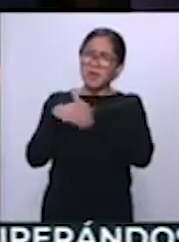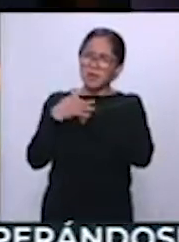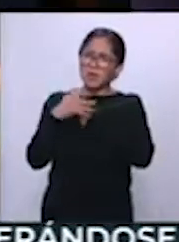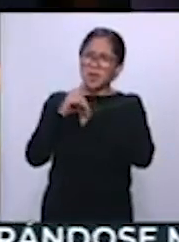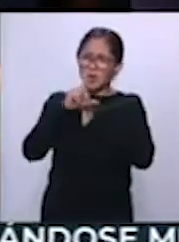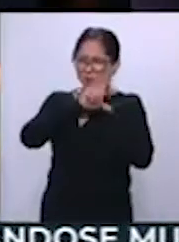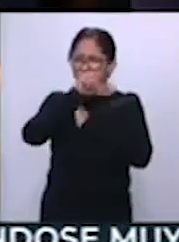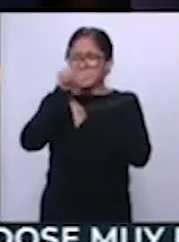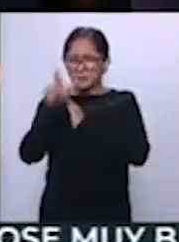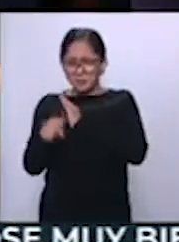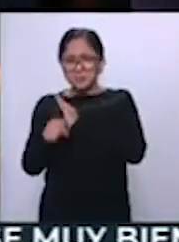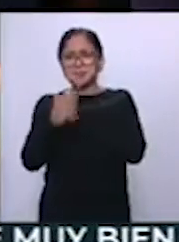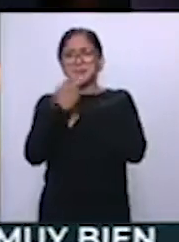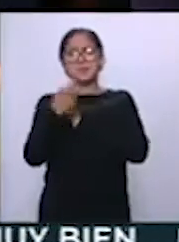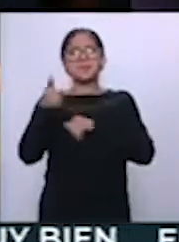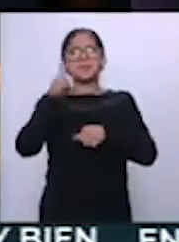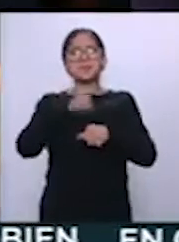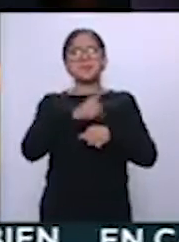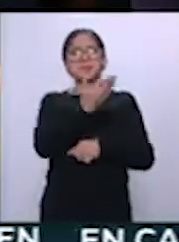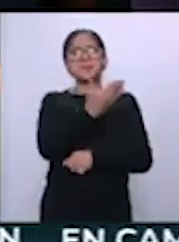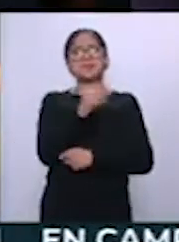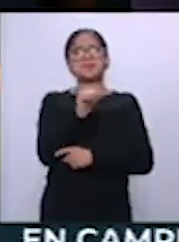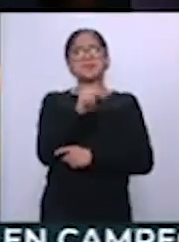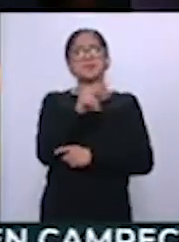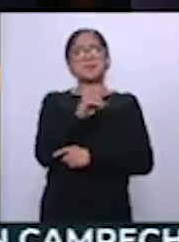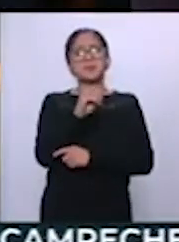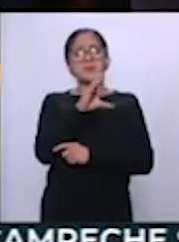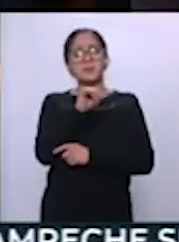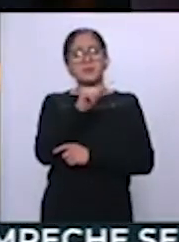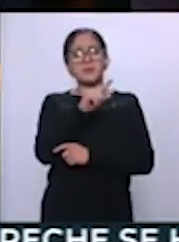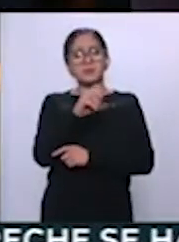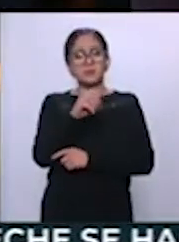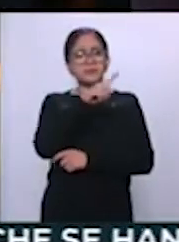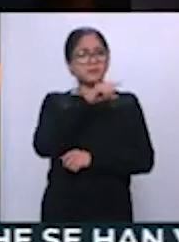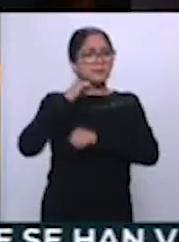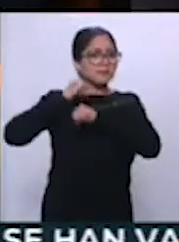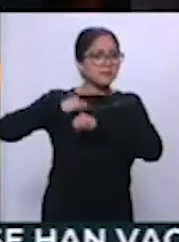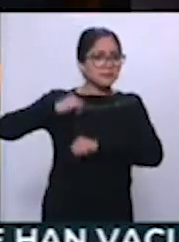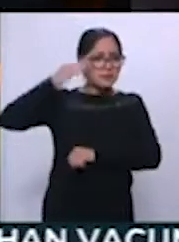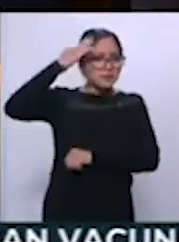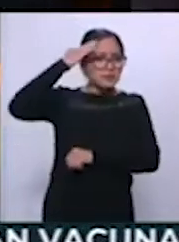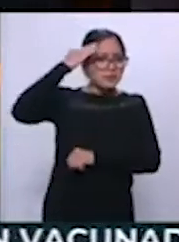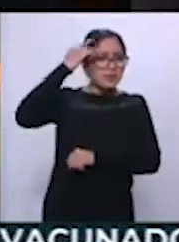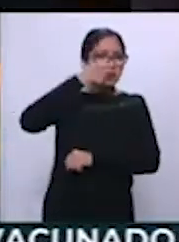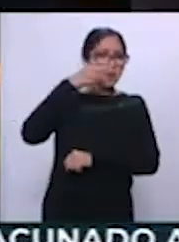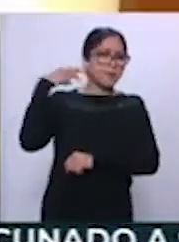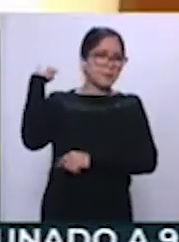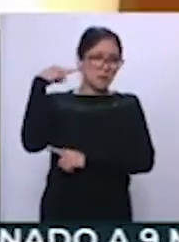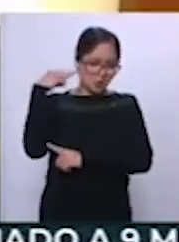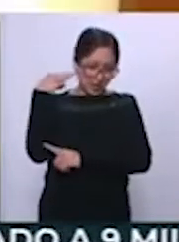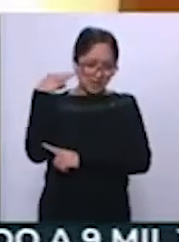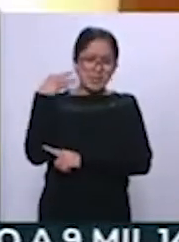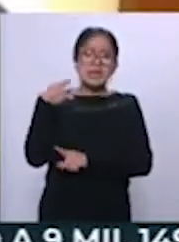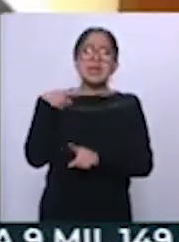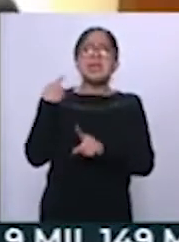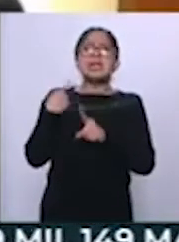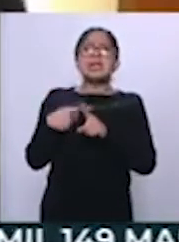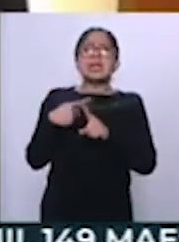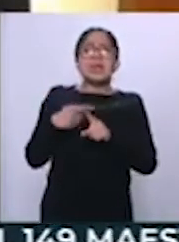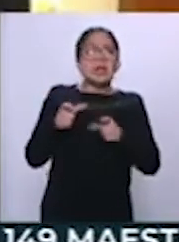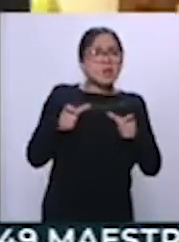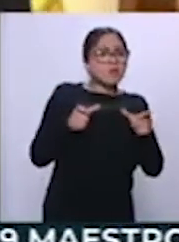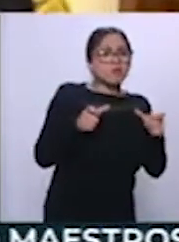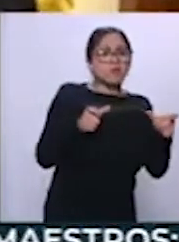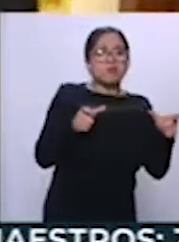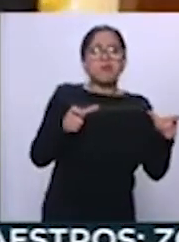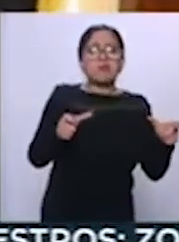en 2014, cuando Alfredo Castillo era comisionado en Michoacán, sus escoltas